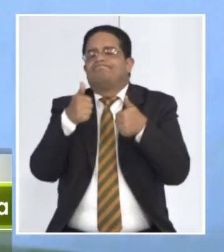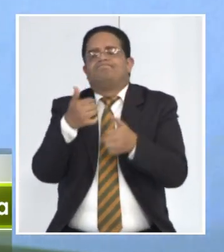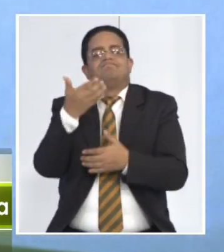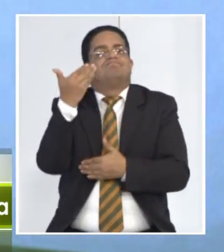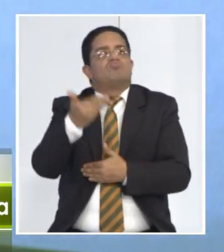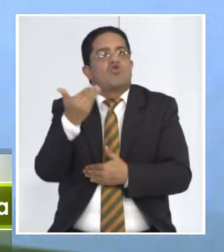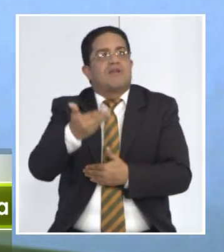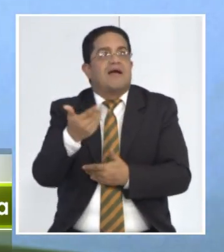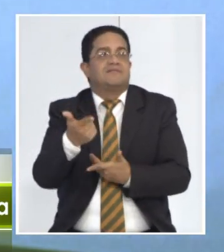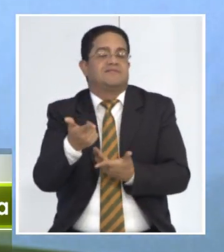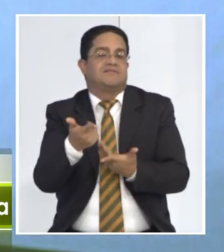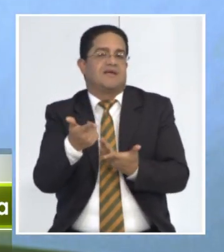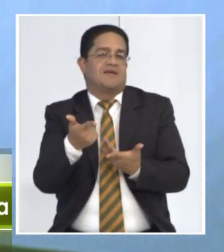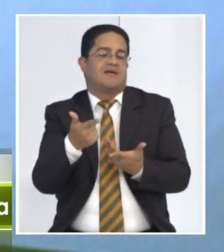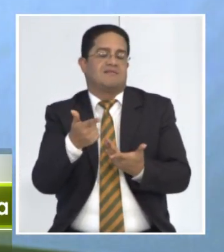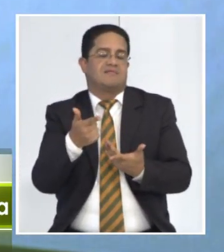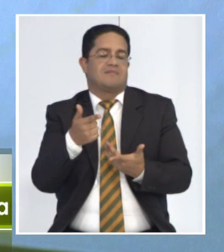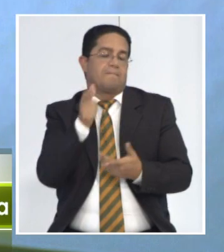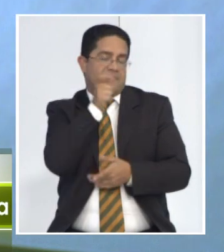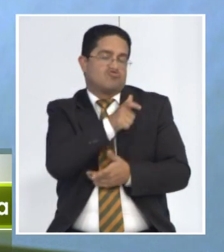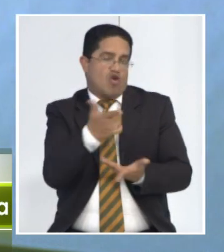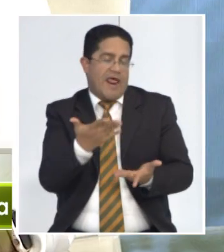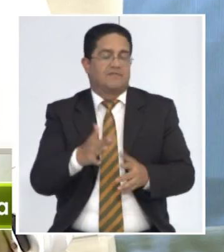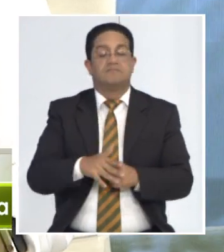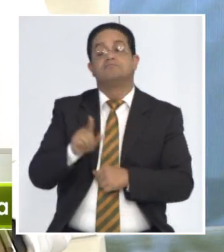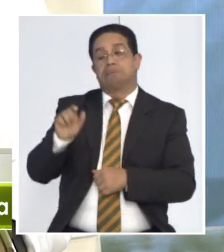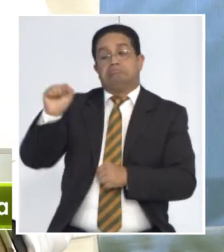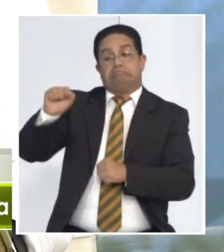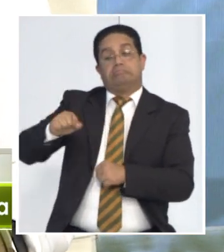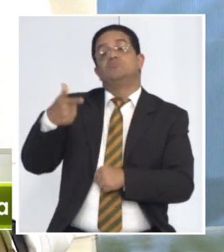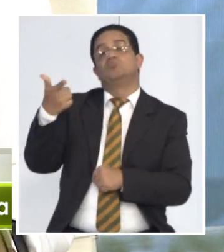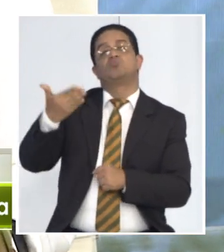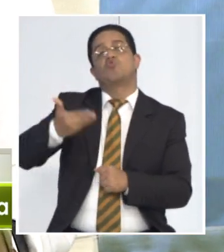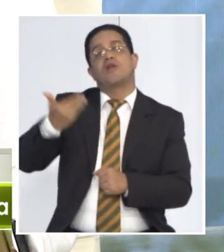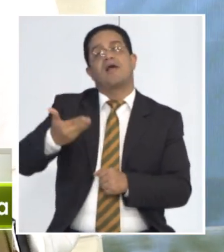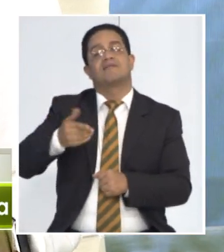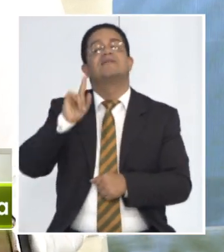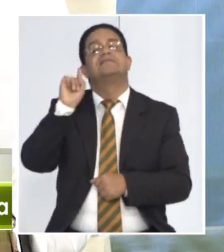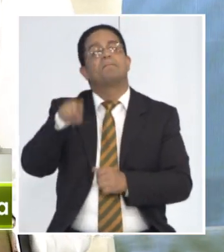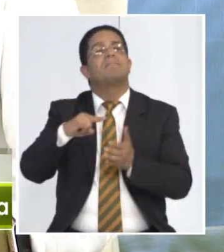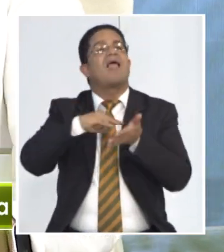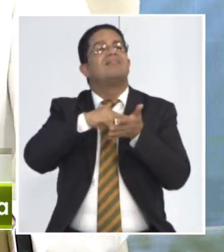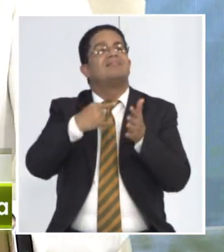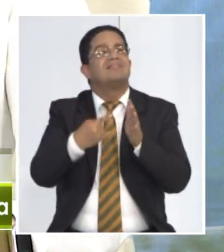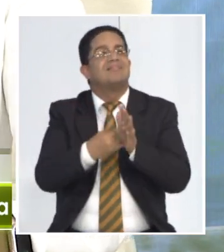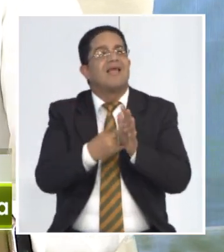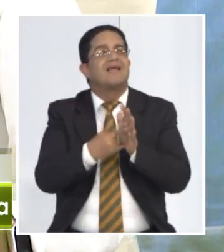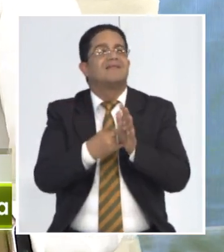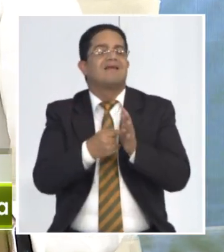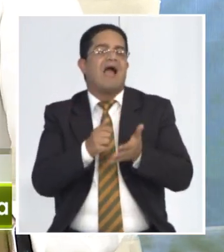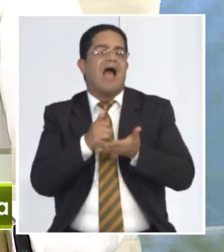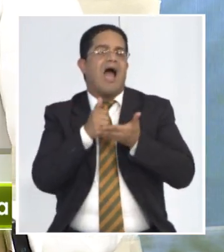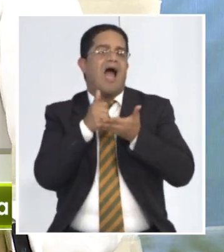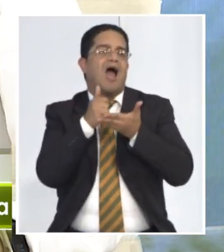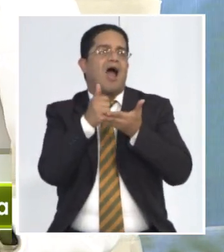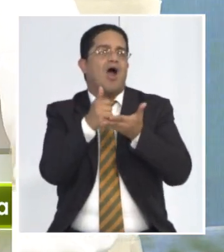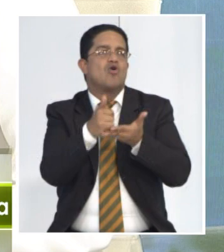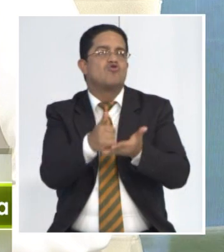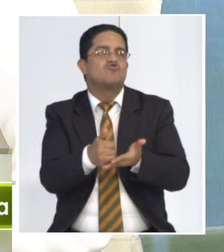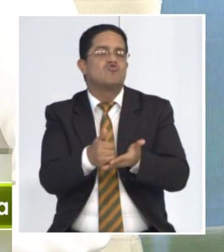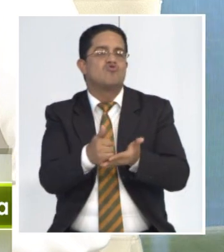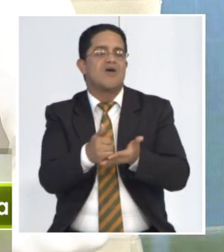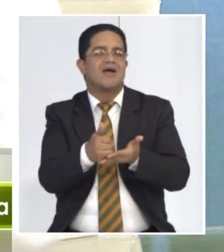importante para los que hacemos vías biliares, ¿no? Claro, es importante y además las técnicas que ayudan también a favorecer a hacerlo